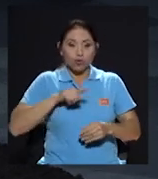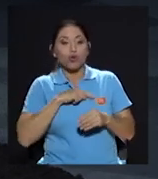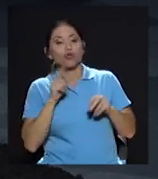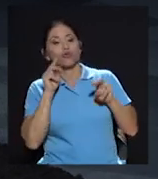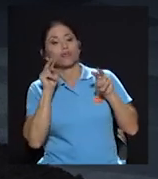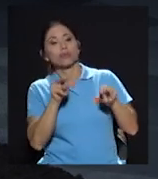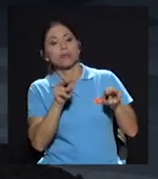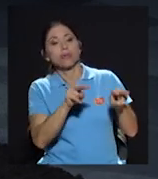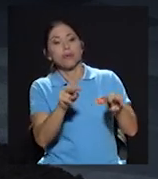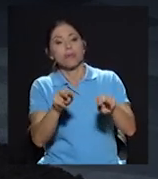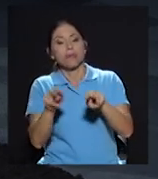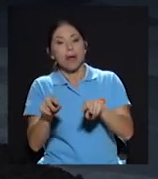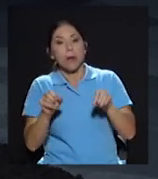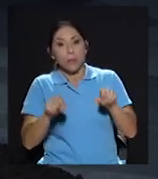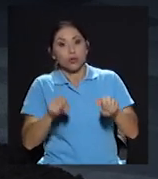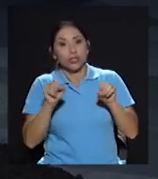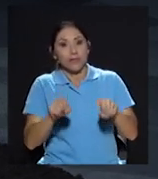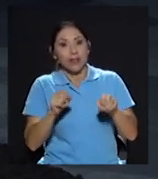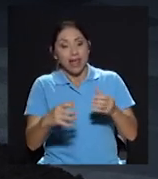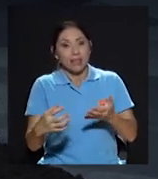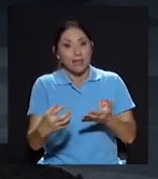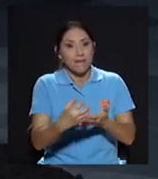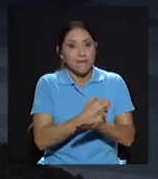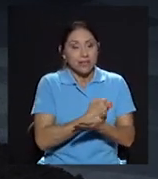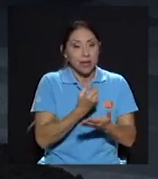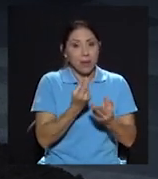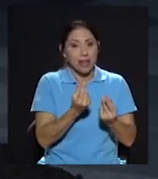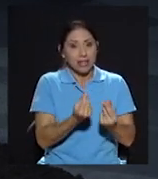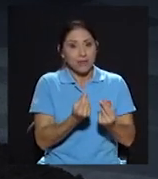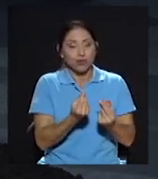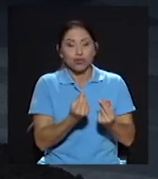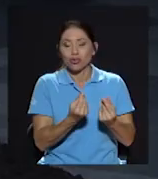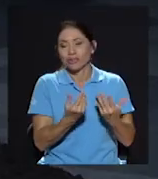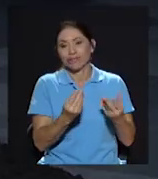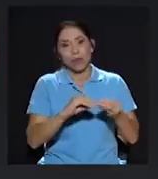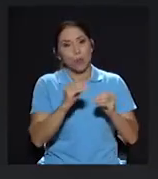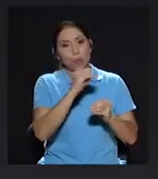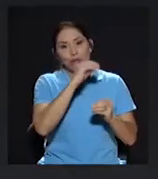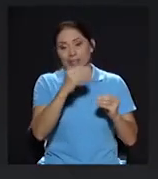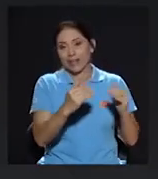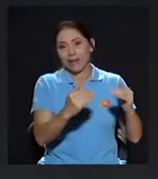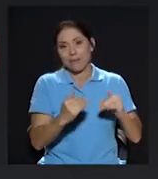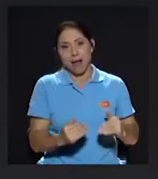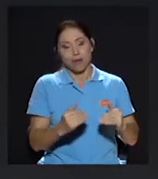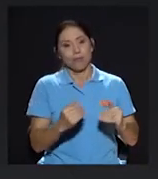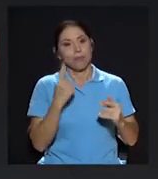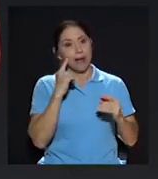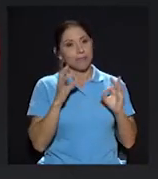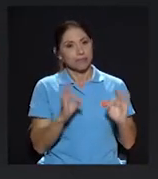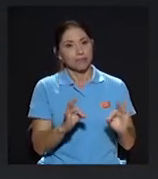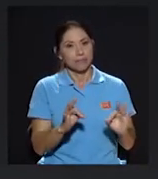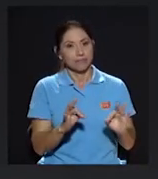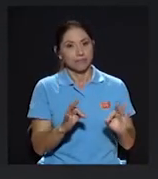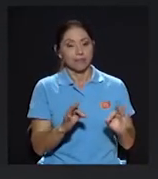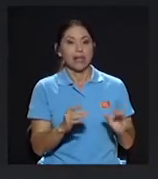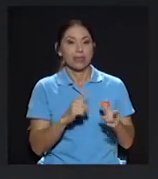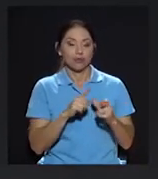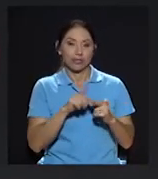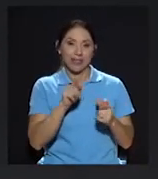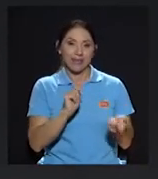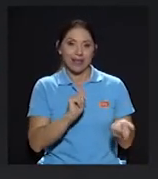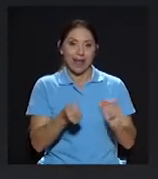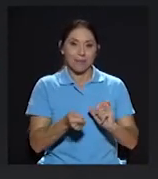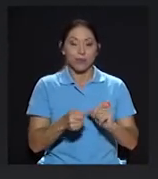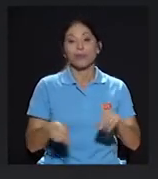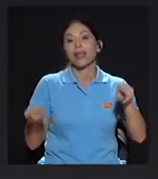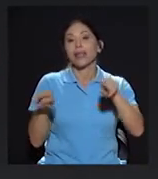en esos modelos realmente son muy bajas hay que hacer un cambio y el otro tiene que ver con la idoneidad de las